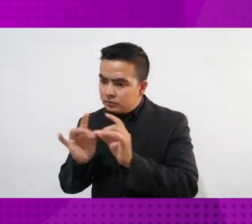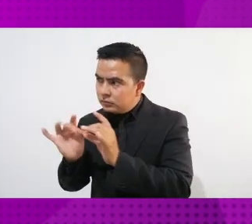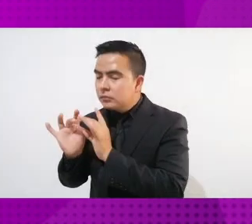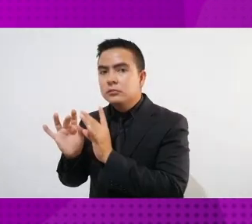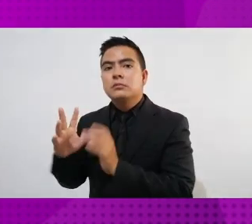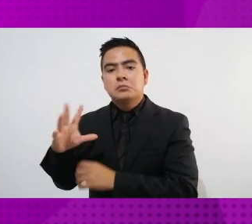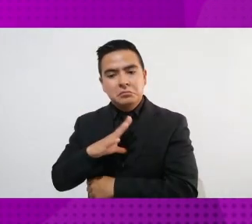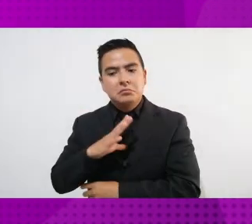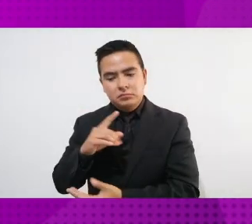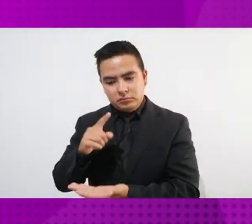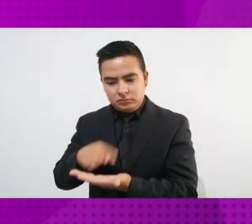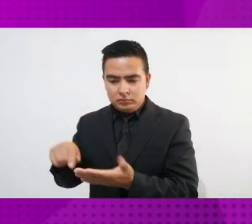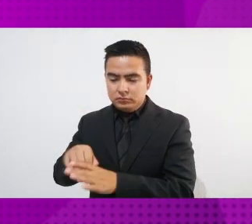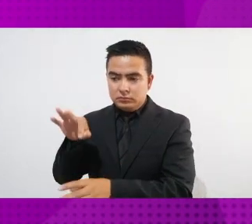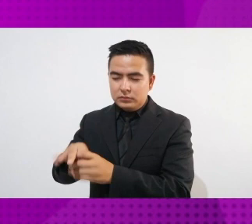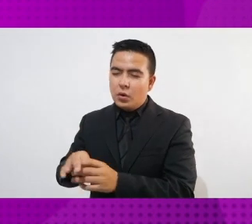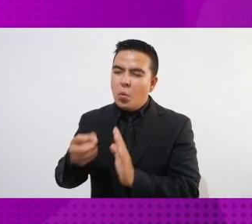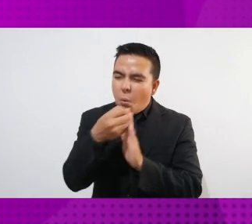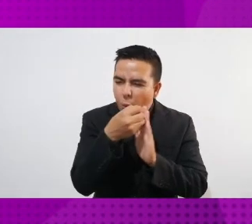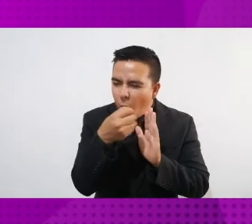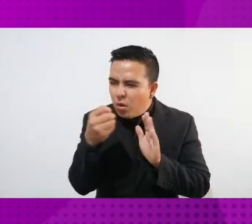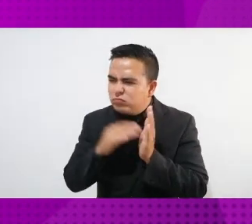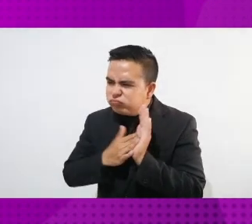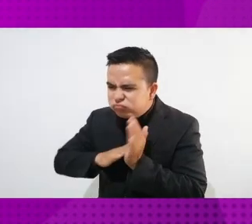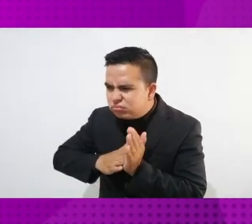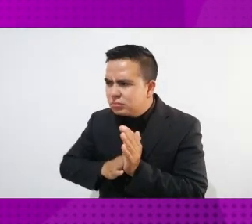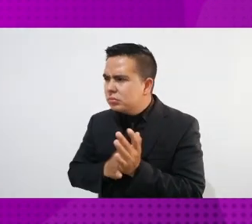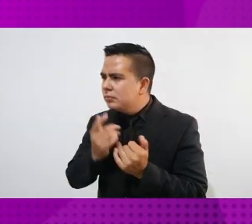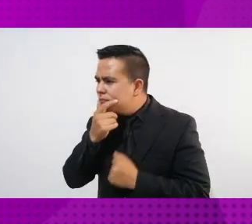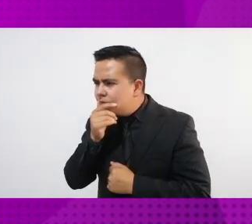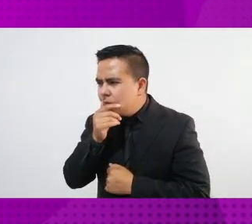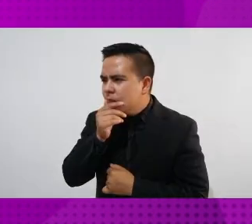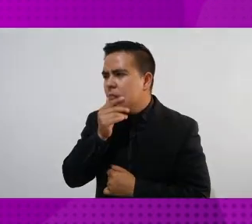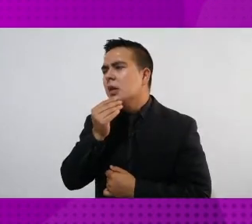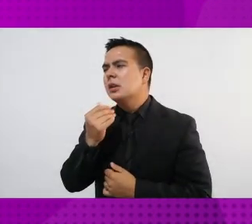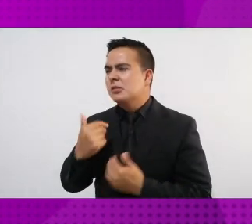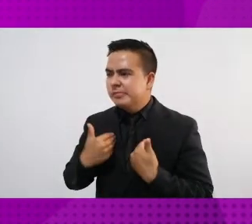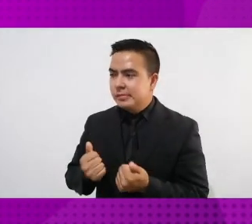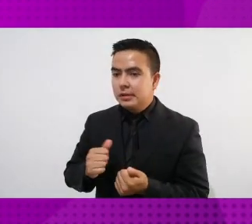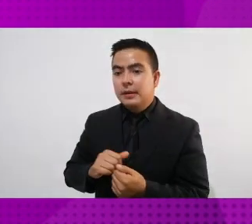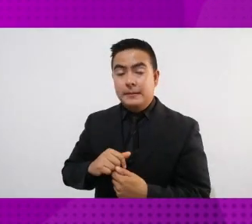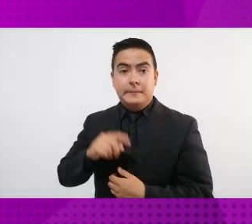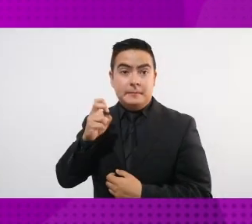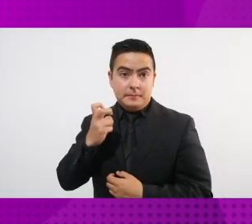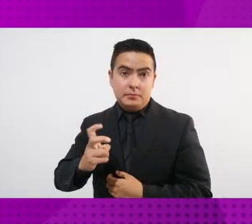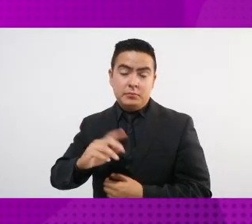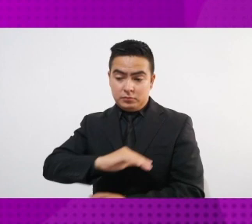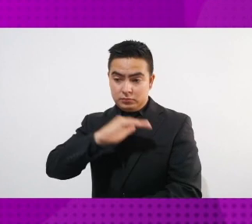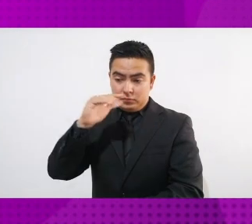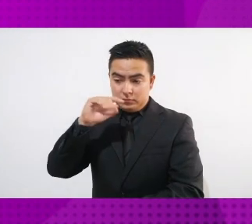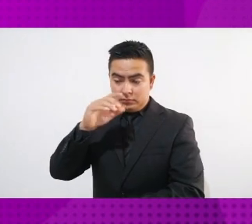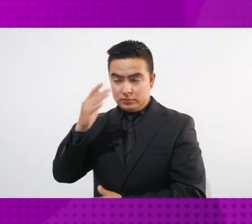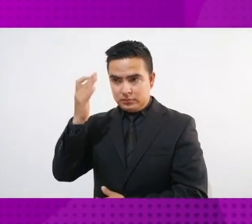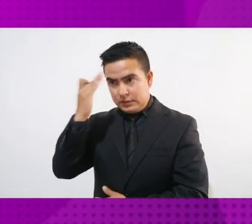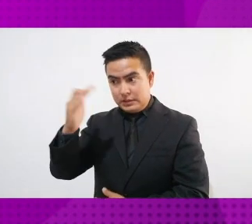a organizar una elección que es necesariamente y absolutamente esperada para